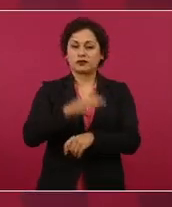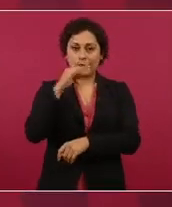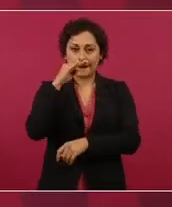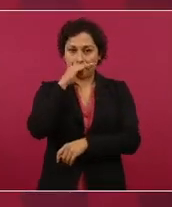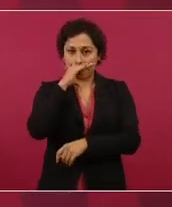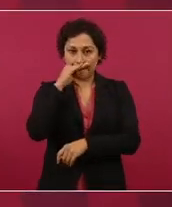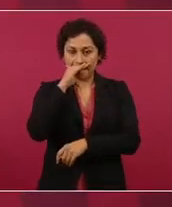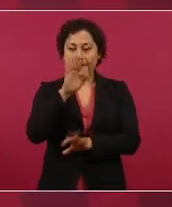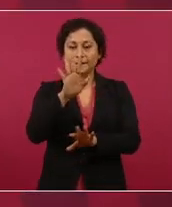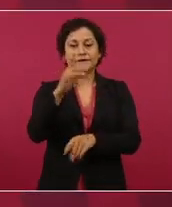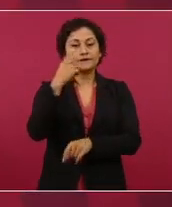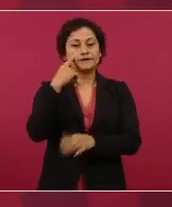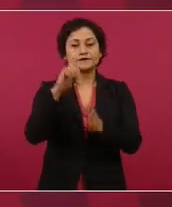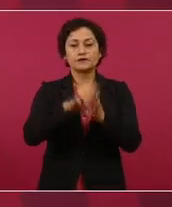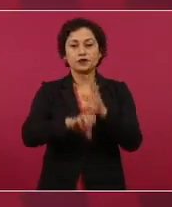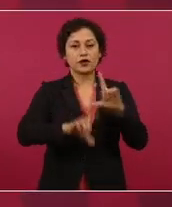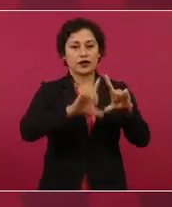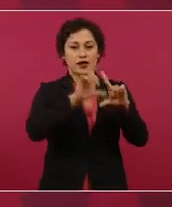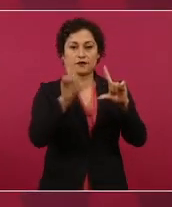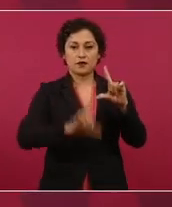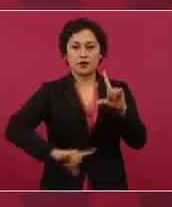Por ejemplo, en el caso de Sinaloa,